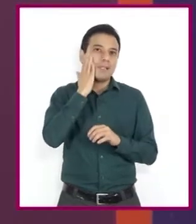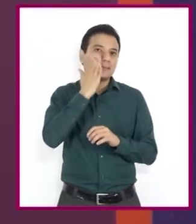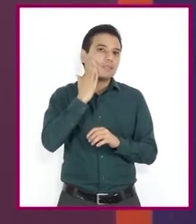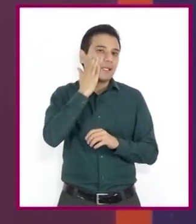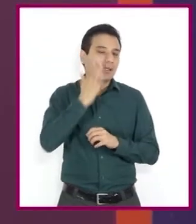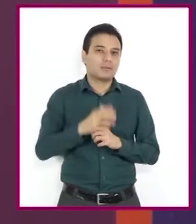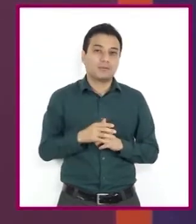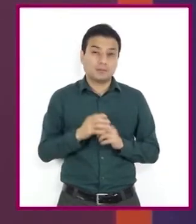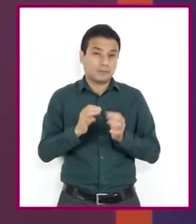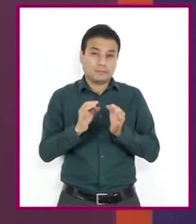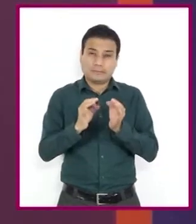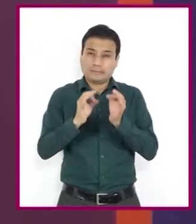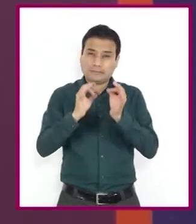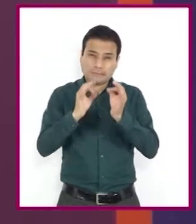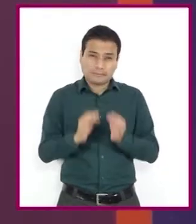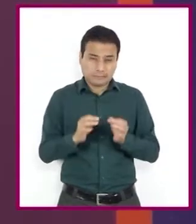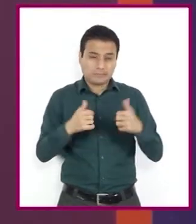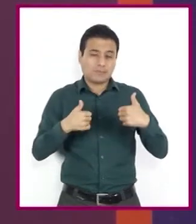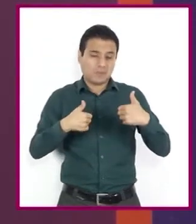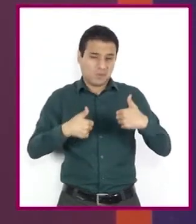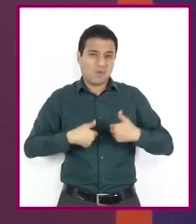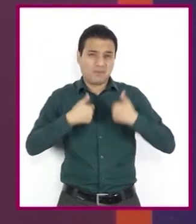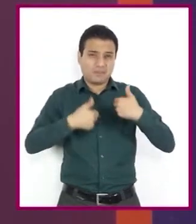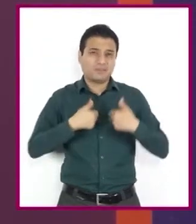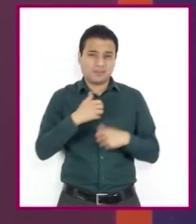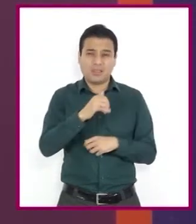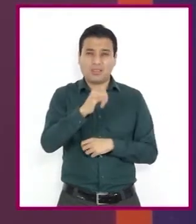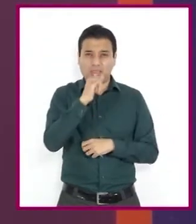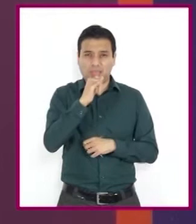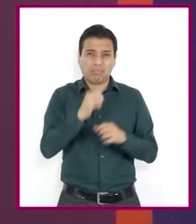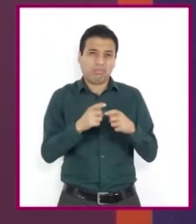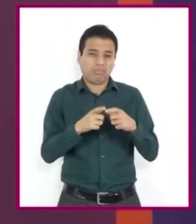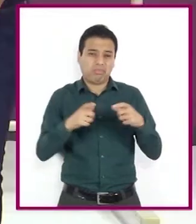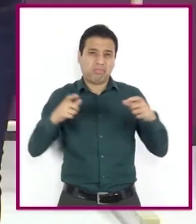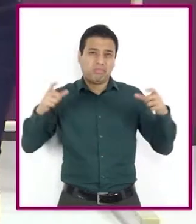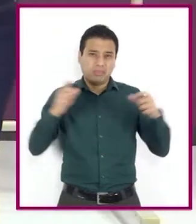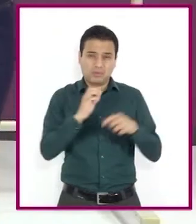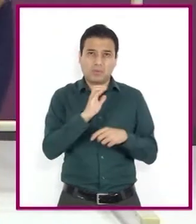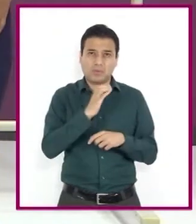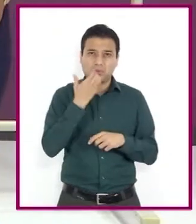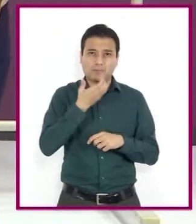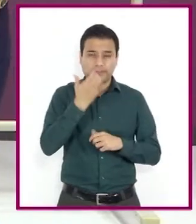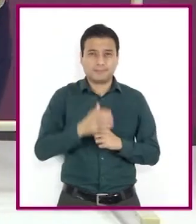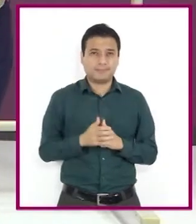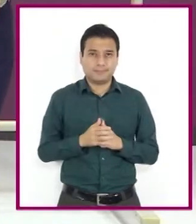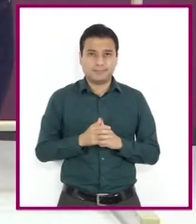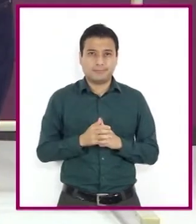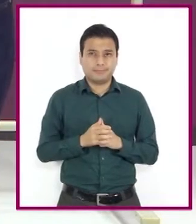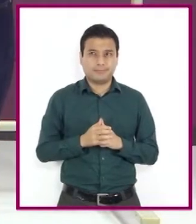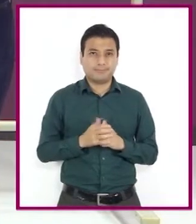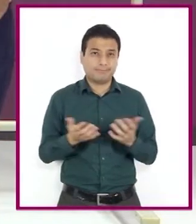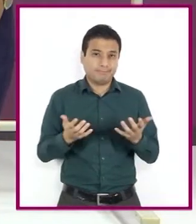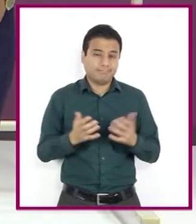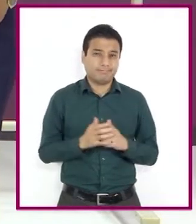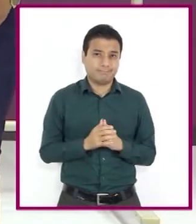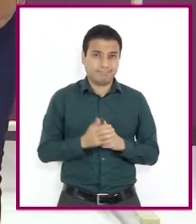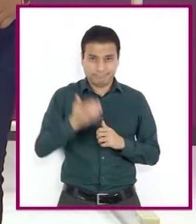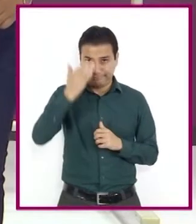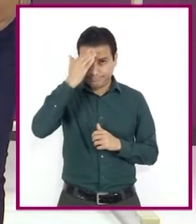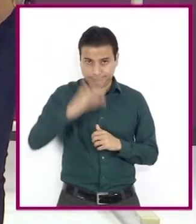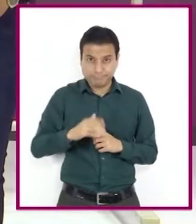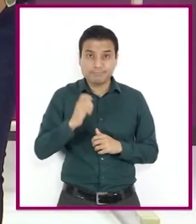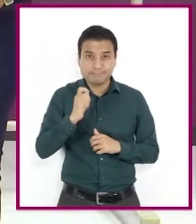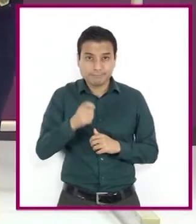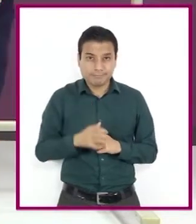Desgraciadamente, cada vez más jóvenes consumen esta sustancia a muy temprana edad. Saben mucho. Así es, el